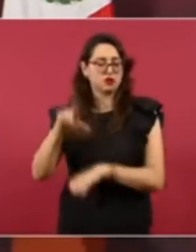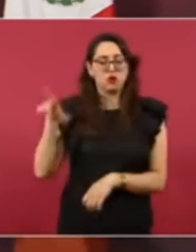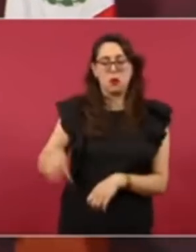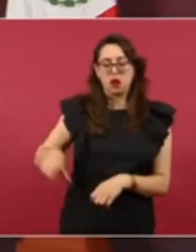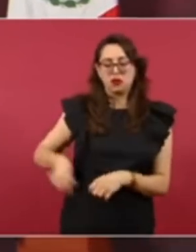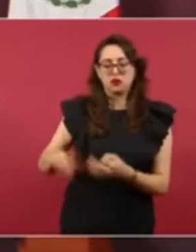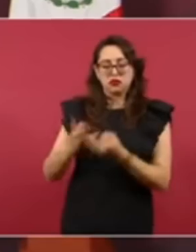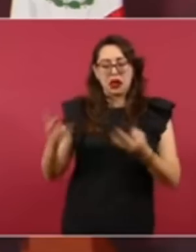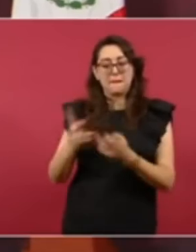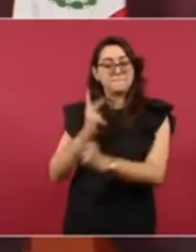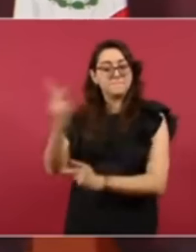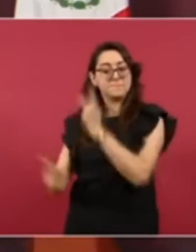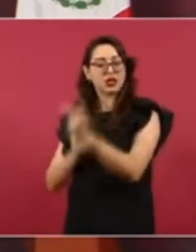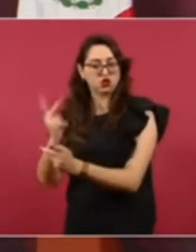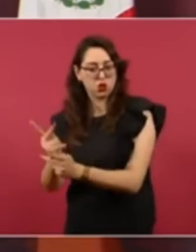Entonces tomamos esa decisión